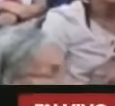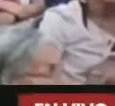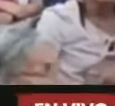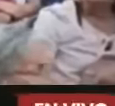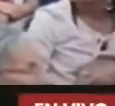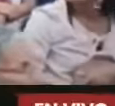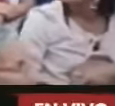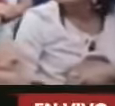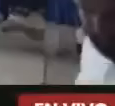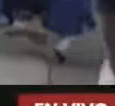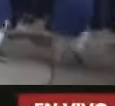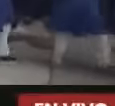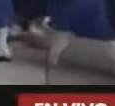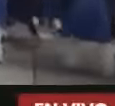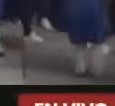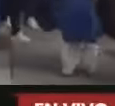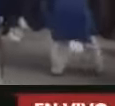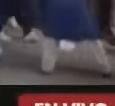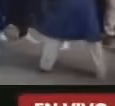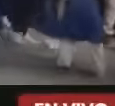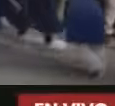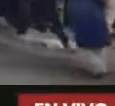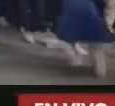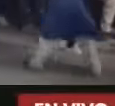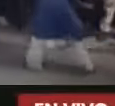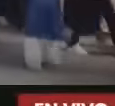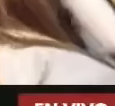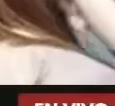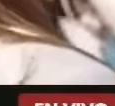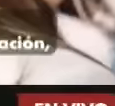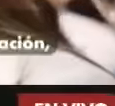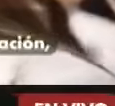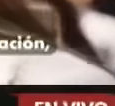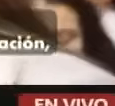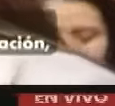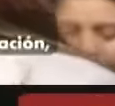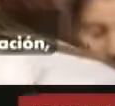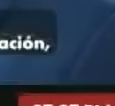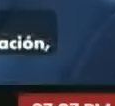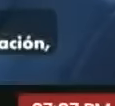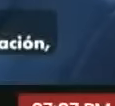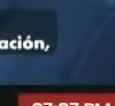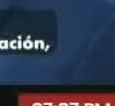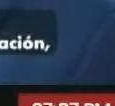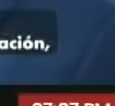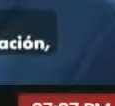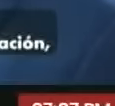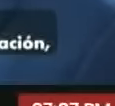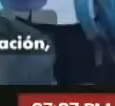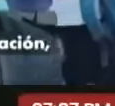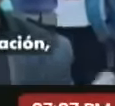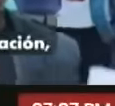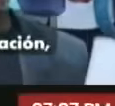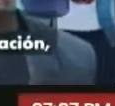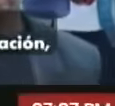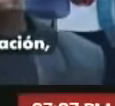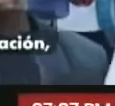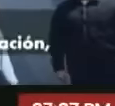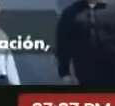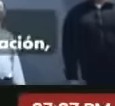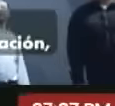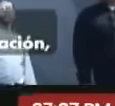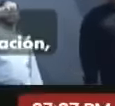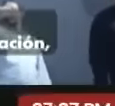Tengo en mi corazón las oraciones hermosas de los pastores y las pastoras. La iglesia cristiana ora por la paz, anhela la paz y en la paz está